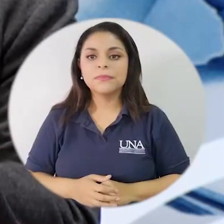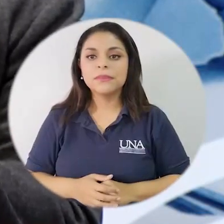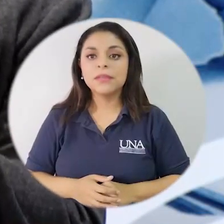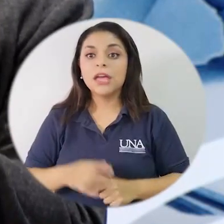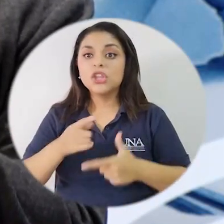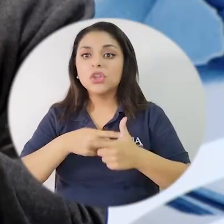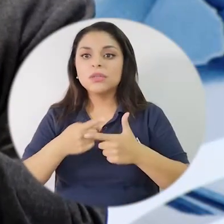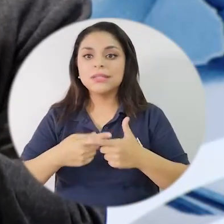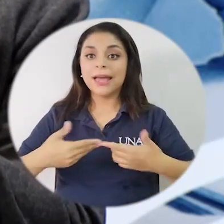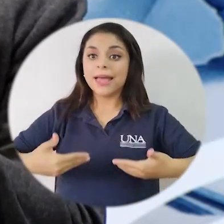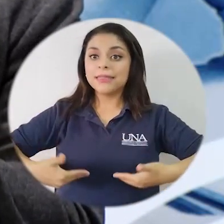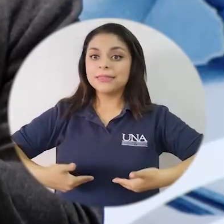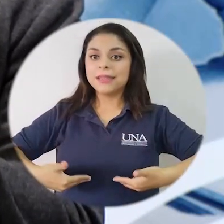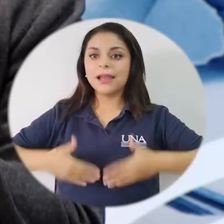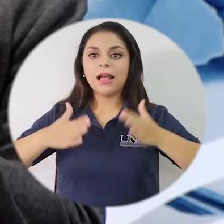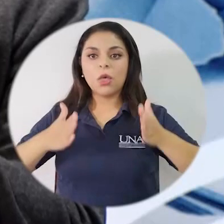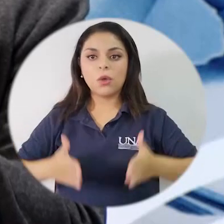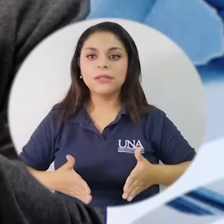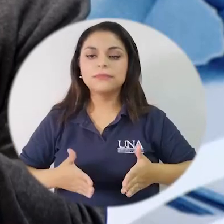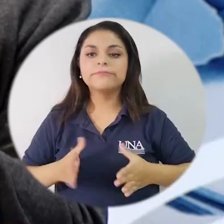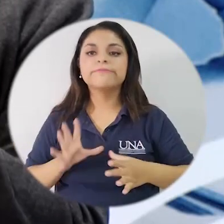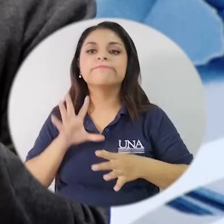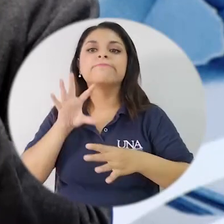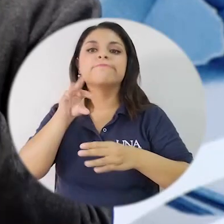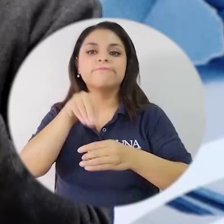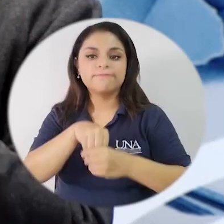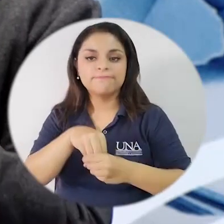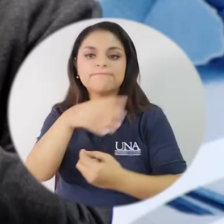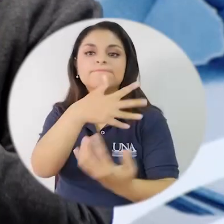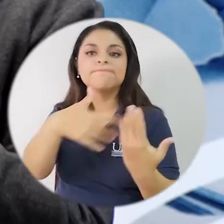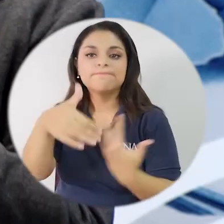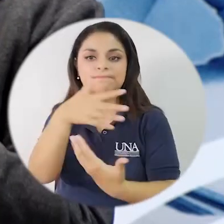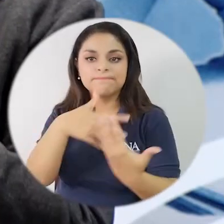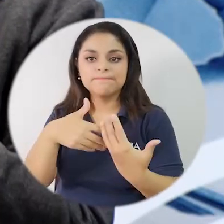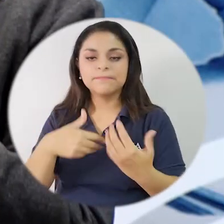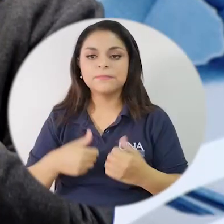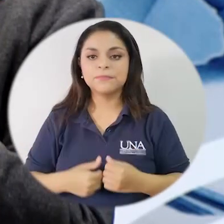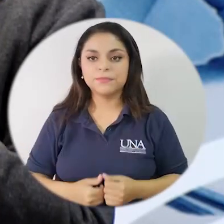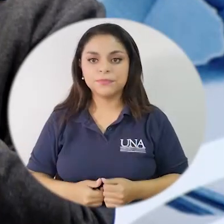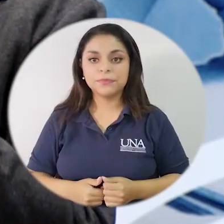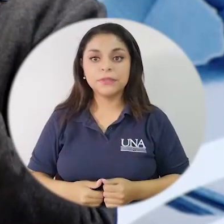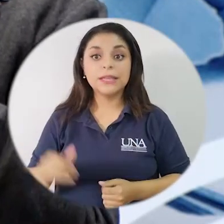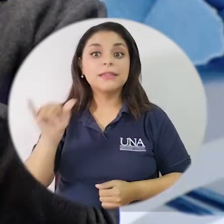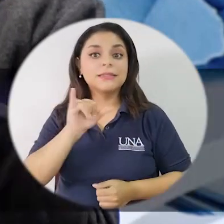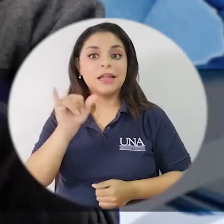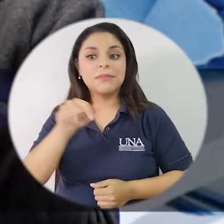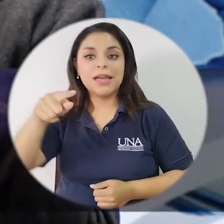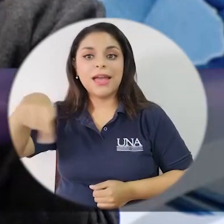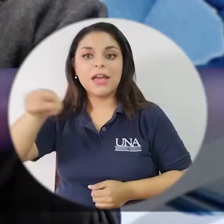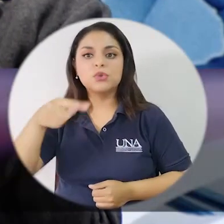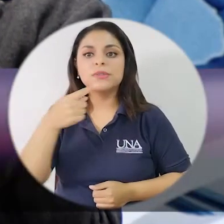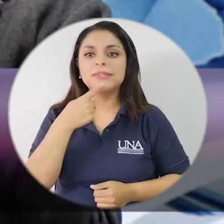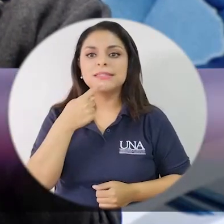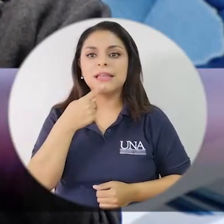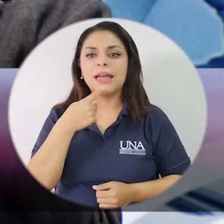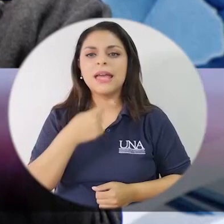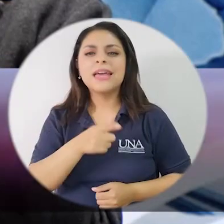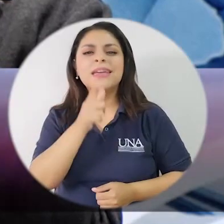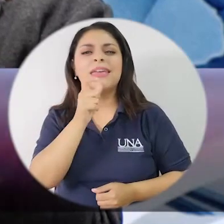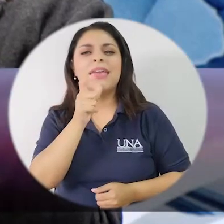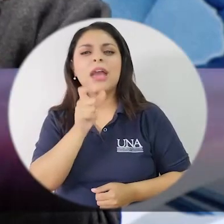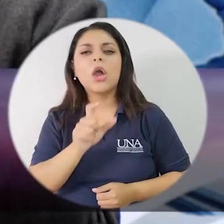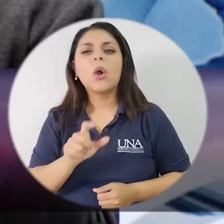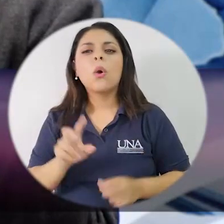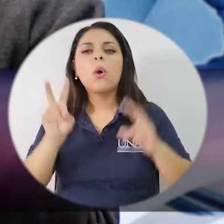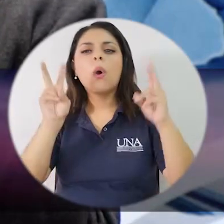que tomaban un rol de esta participación. Inclusive ellos mencionaban que los referentes para ellos en actividad física